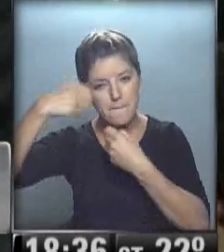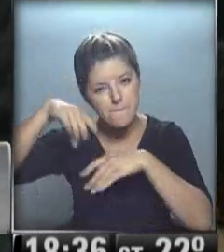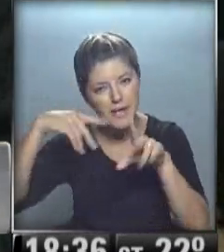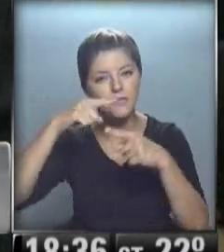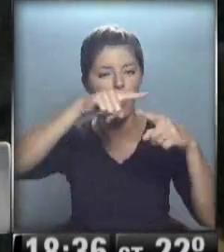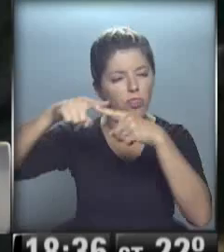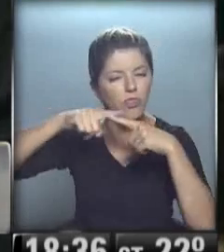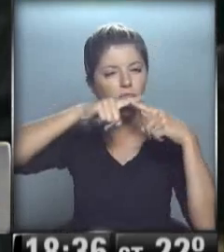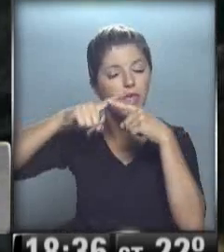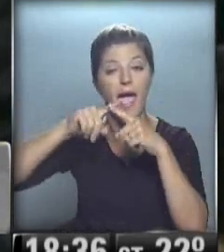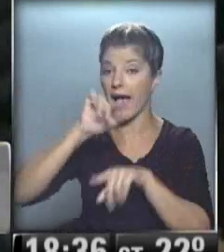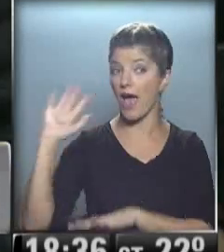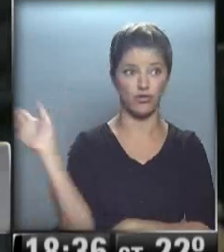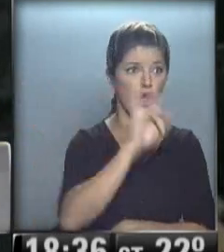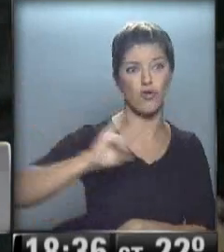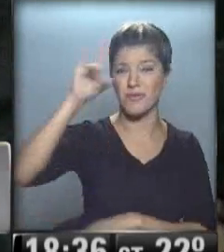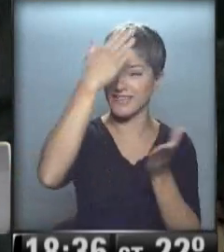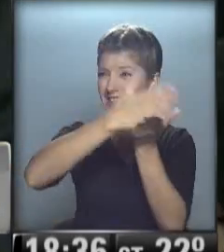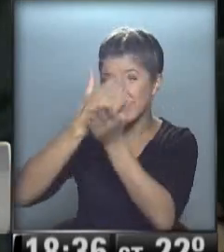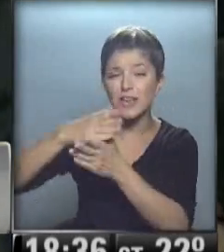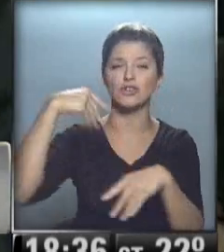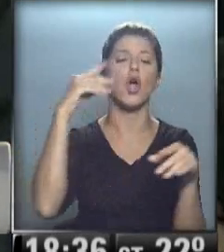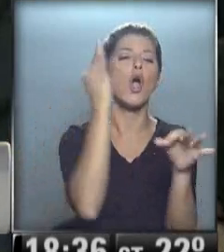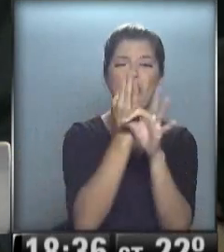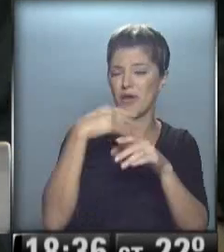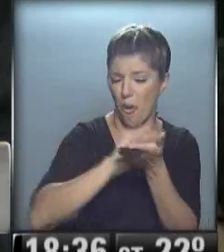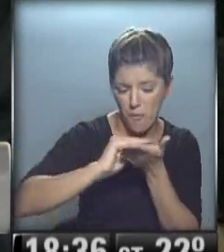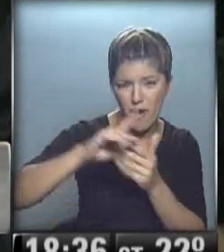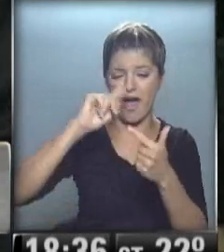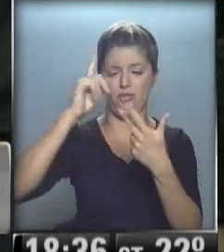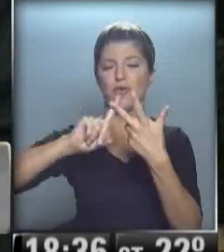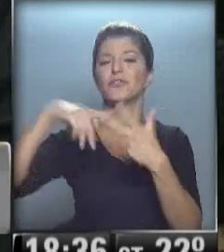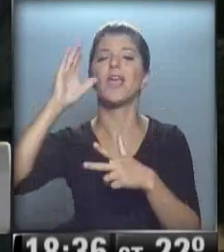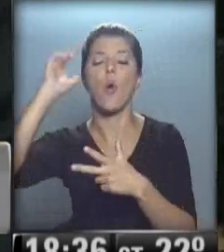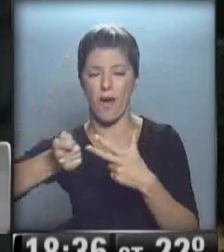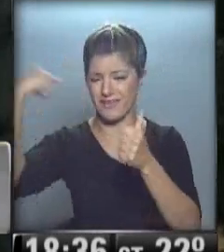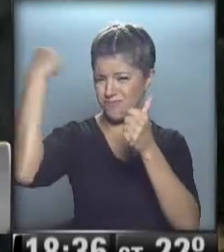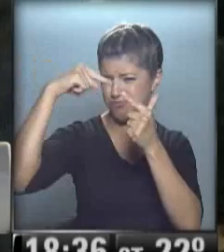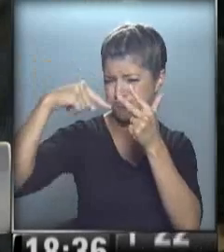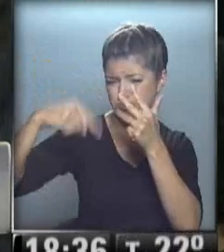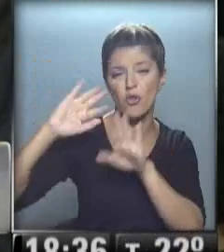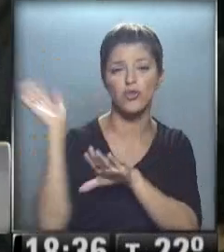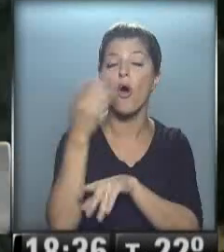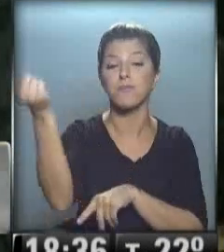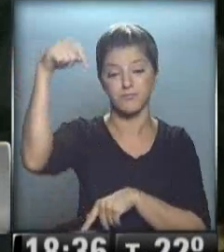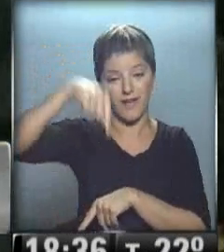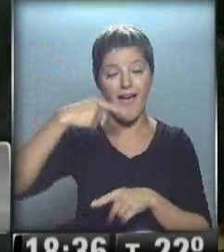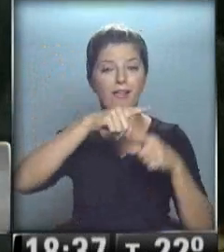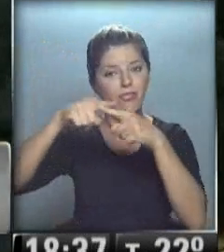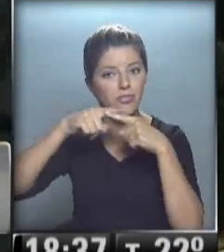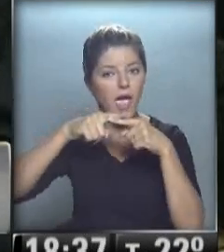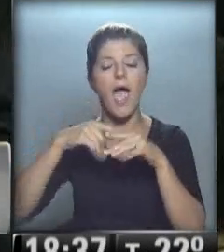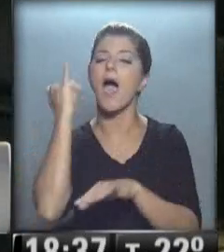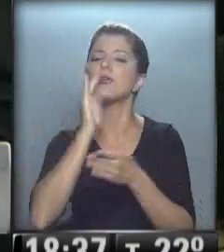a todas las facultades de Derecho, ONG, Colegio de Abogados, integrantes del Consejo de la Magistratura, del anteproyecto del Código Penal, y